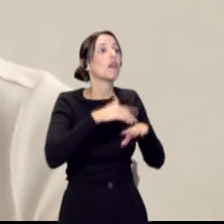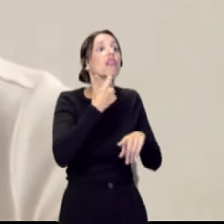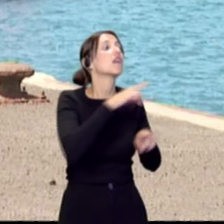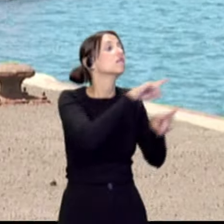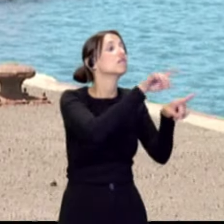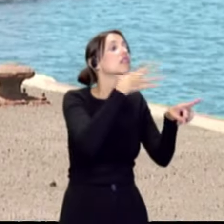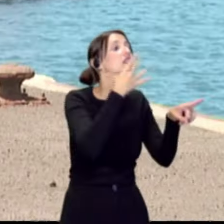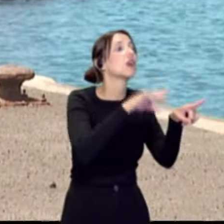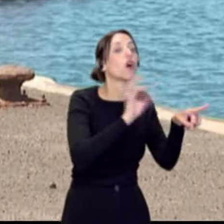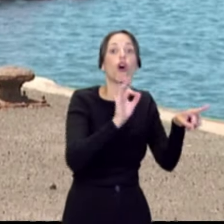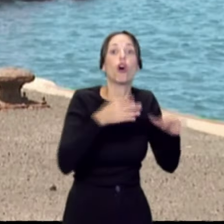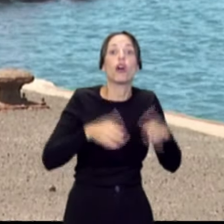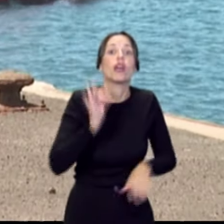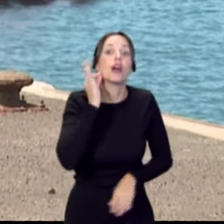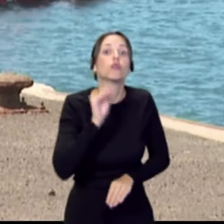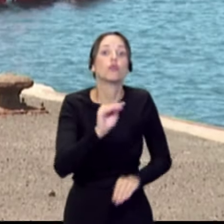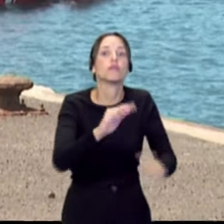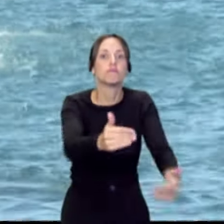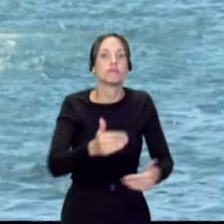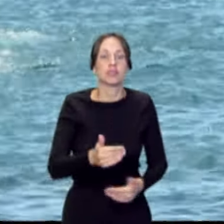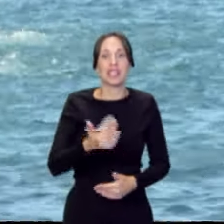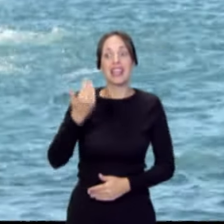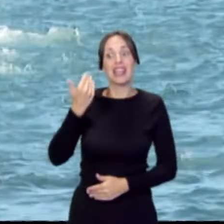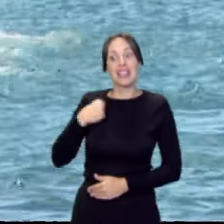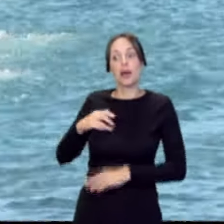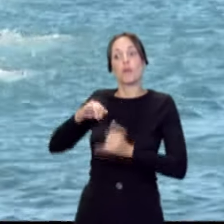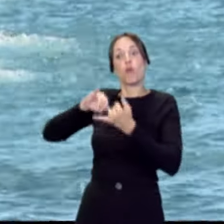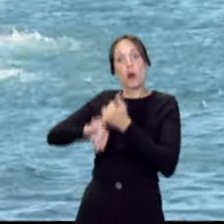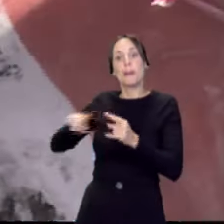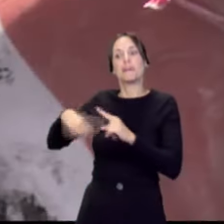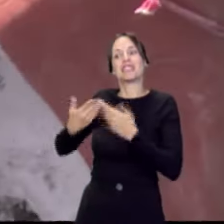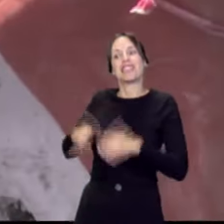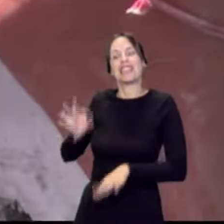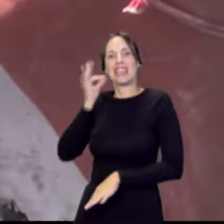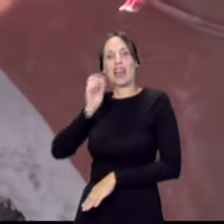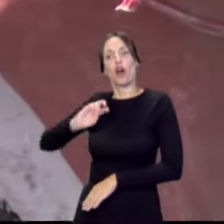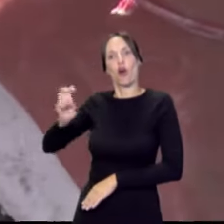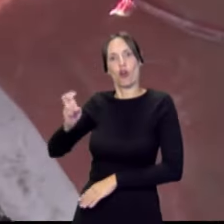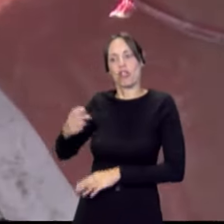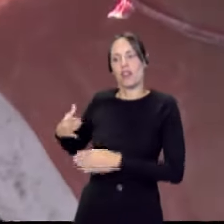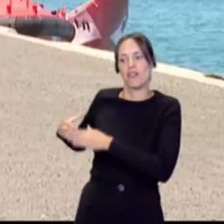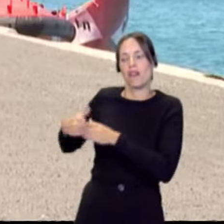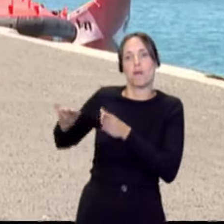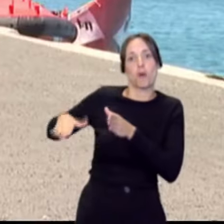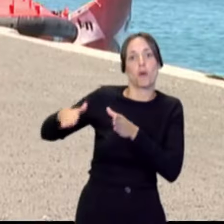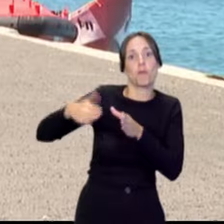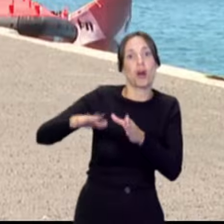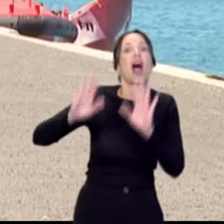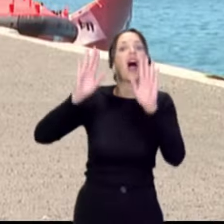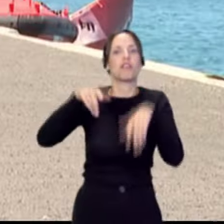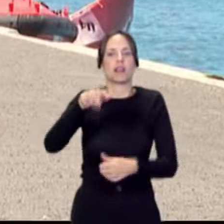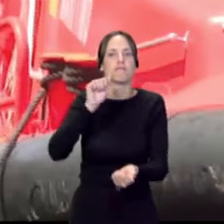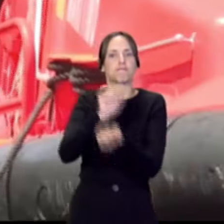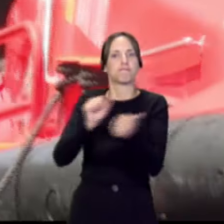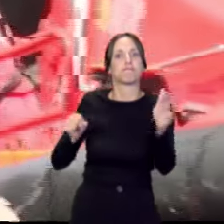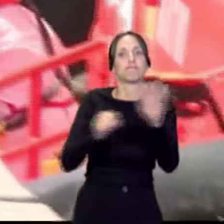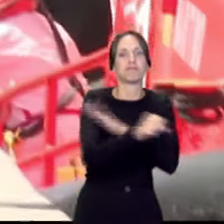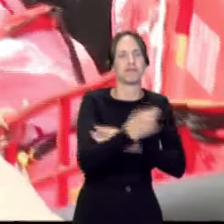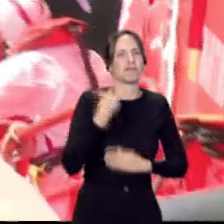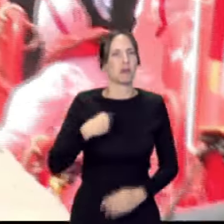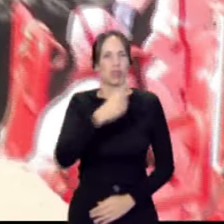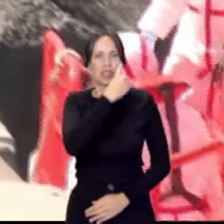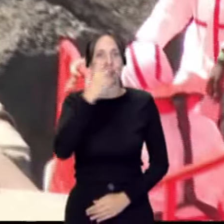a su hija. Ya había perdido a otra hija y su mujer en el viaje y acabó entrando en prisión. Es uno de los casi 10 testimonios que aporta esta investigación, que